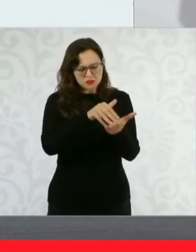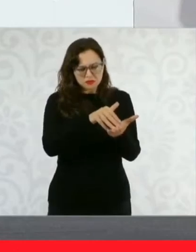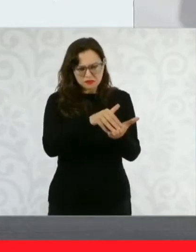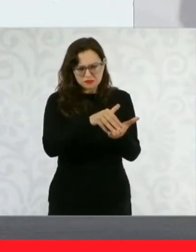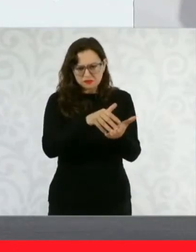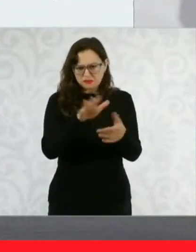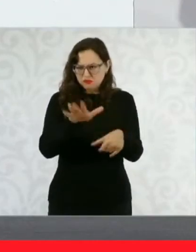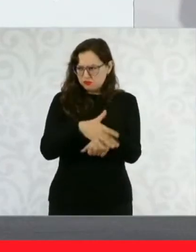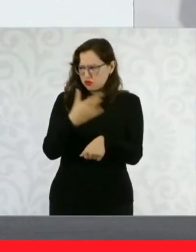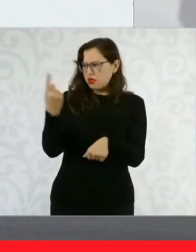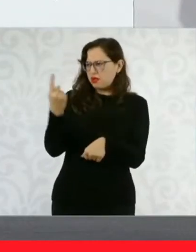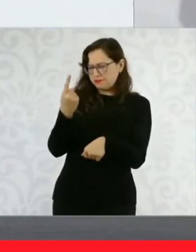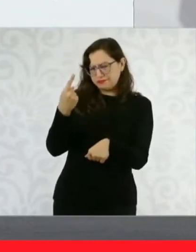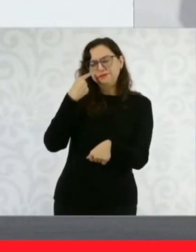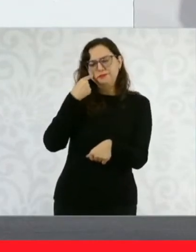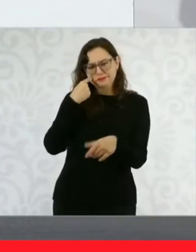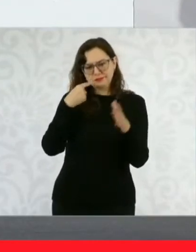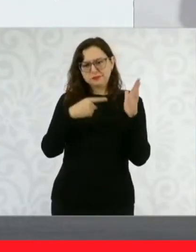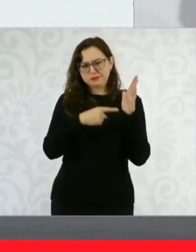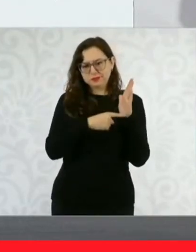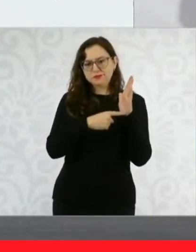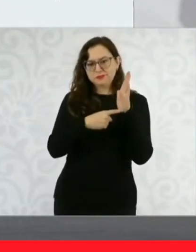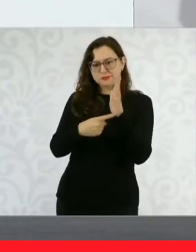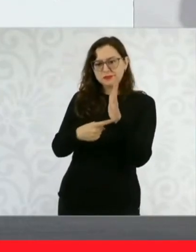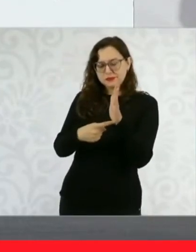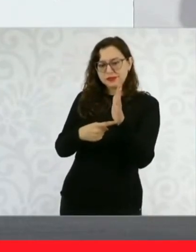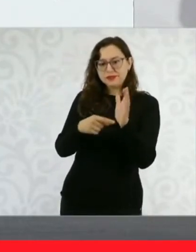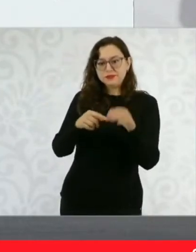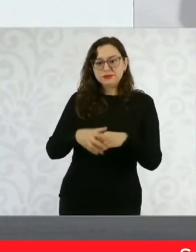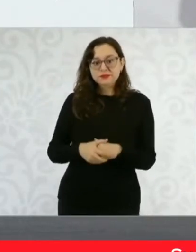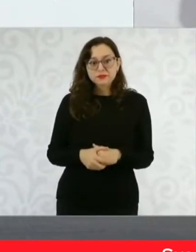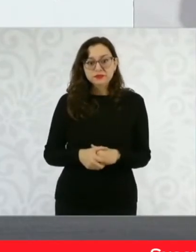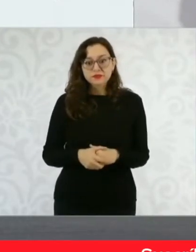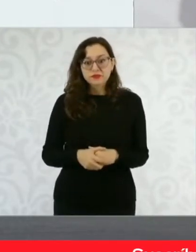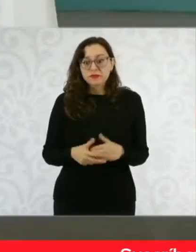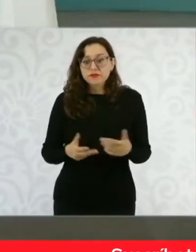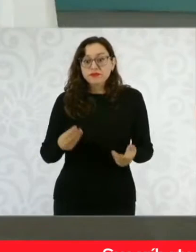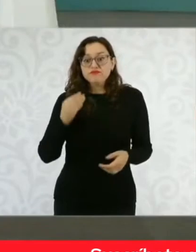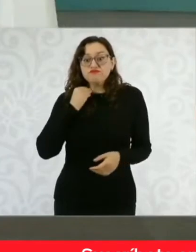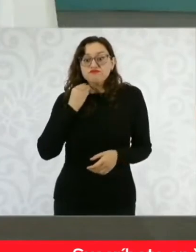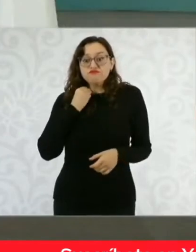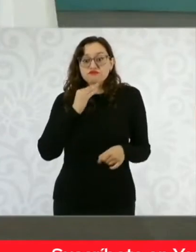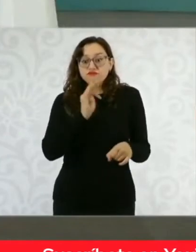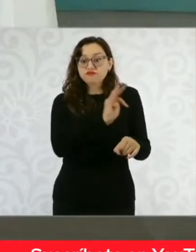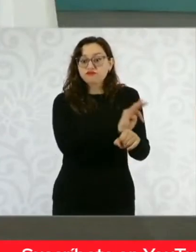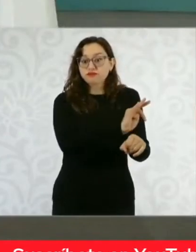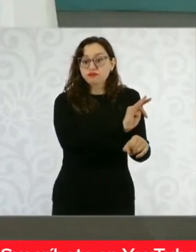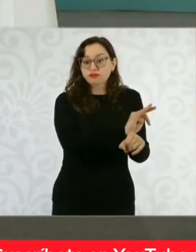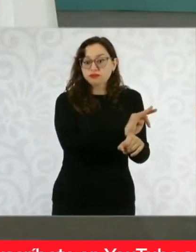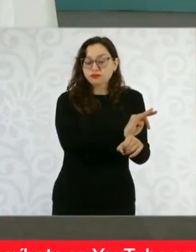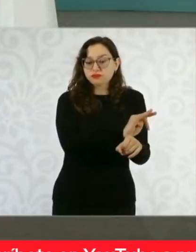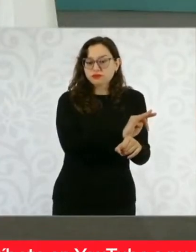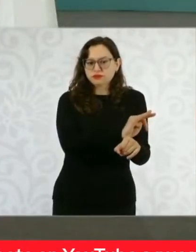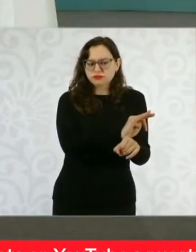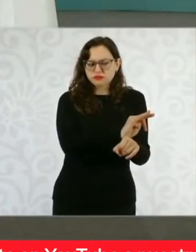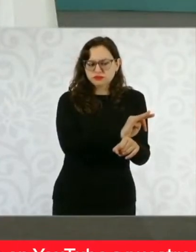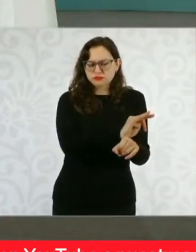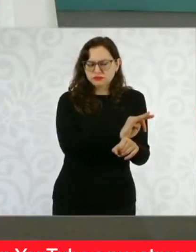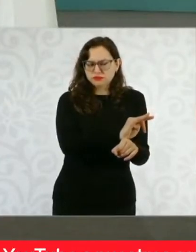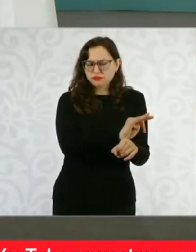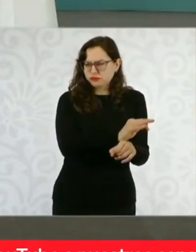de investigación. El documento que van a ver ustedes a continuación supuestamente justifica por qué un